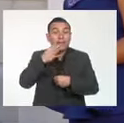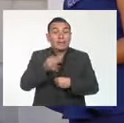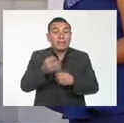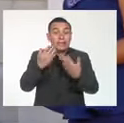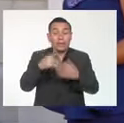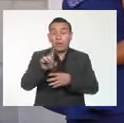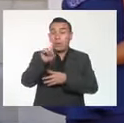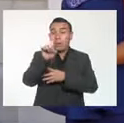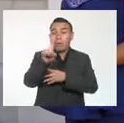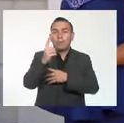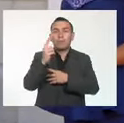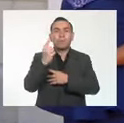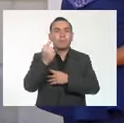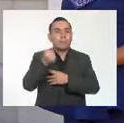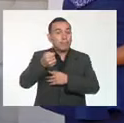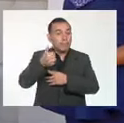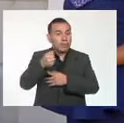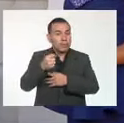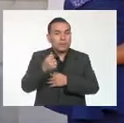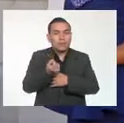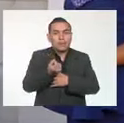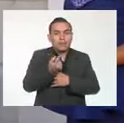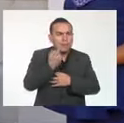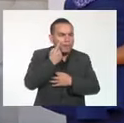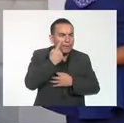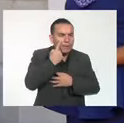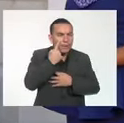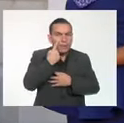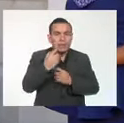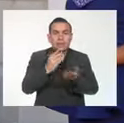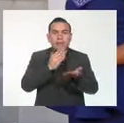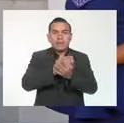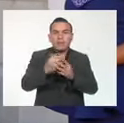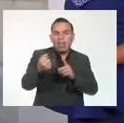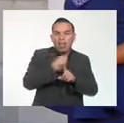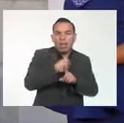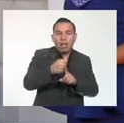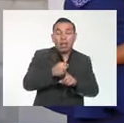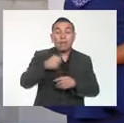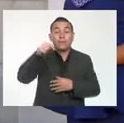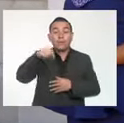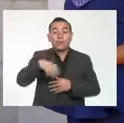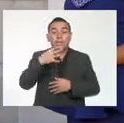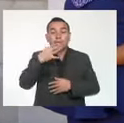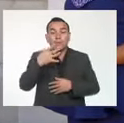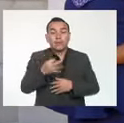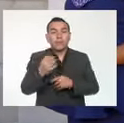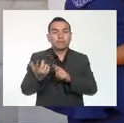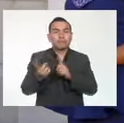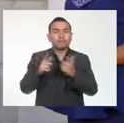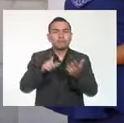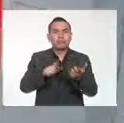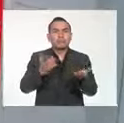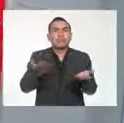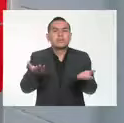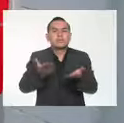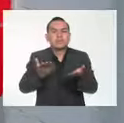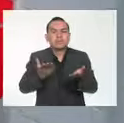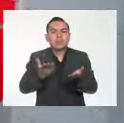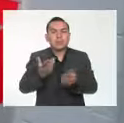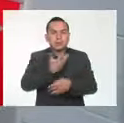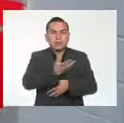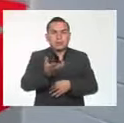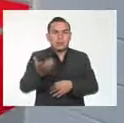un policía cerca y igual van y lo acosan. Así que esta vez fueron listos a la batalla hasta con